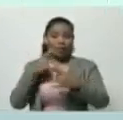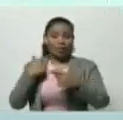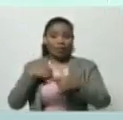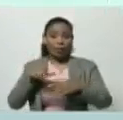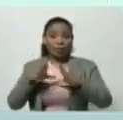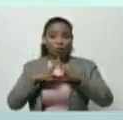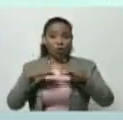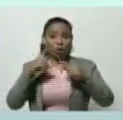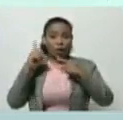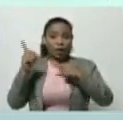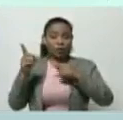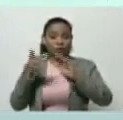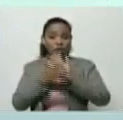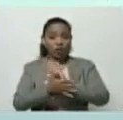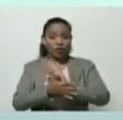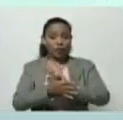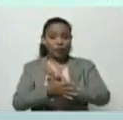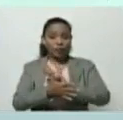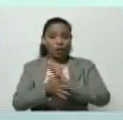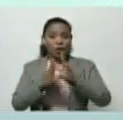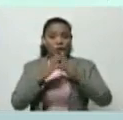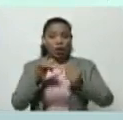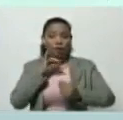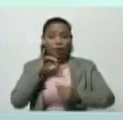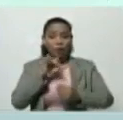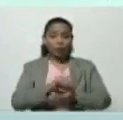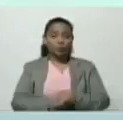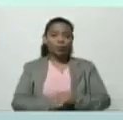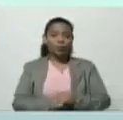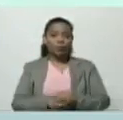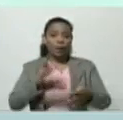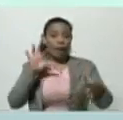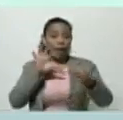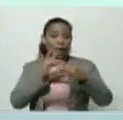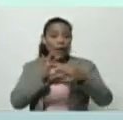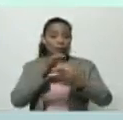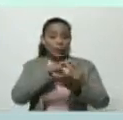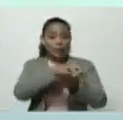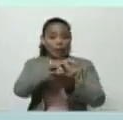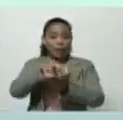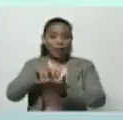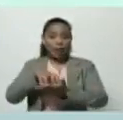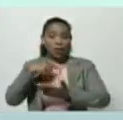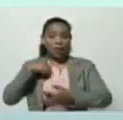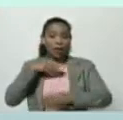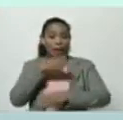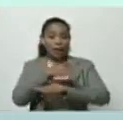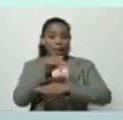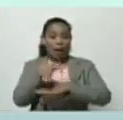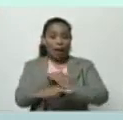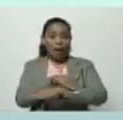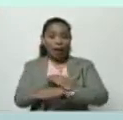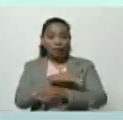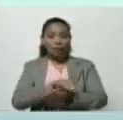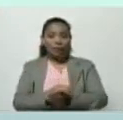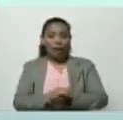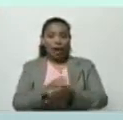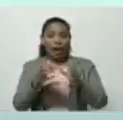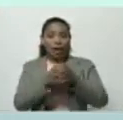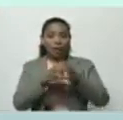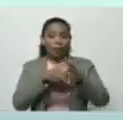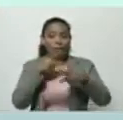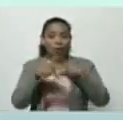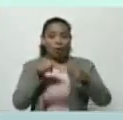esto, toda la información, el enlace estadal tiene que ir a esa calle. El equipo político